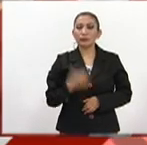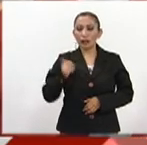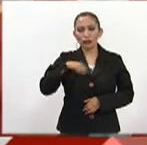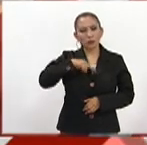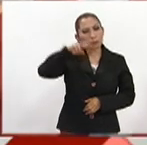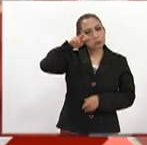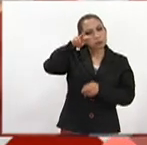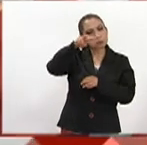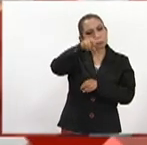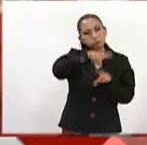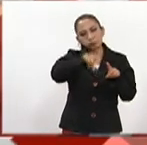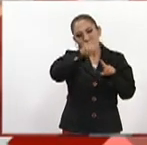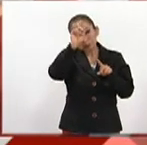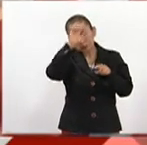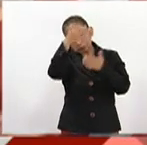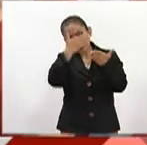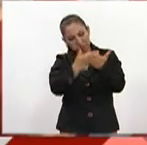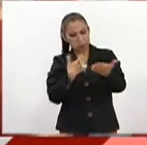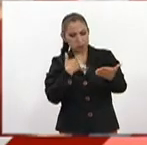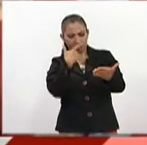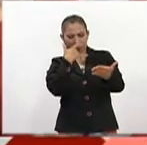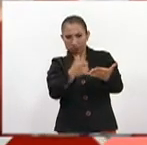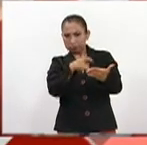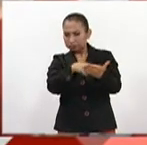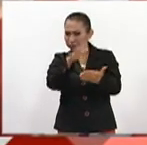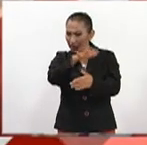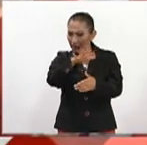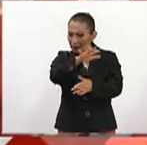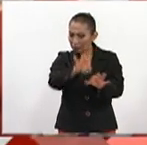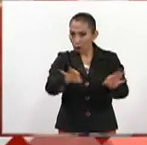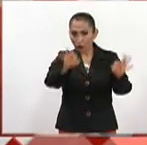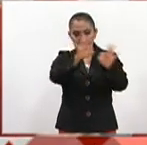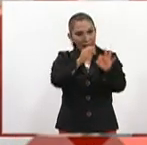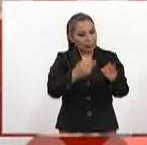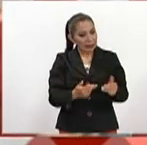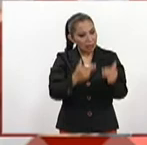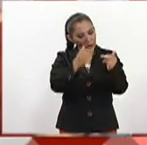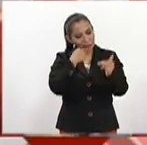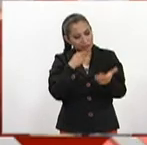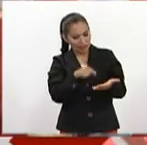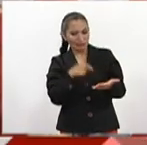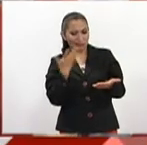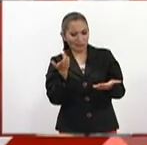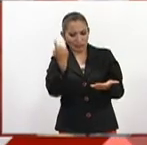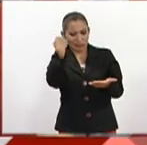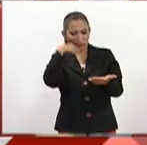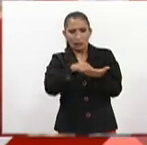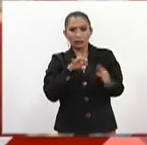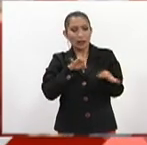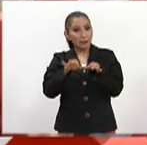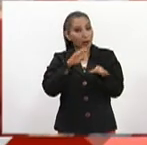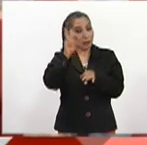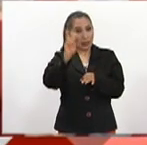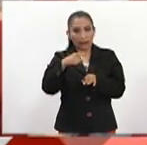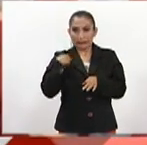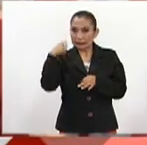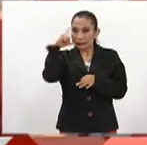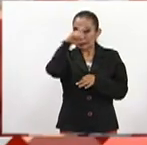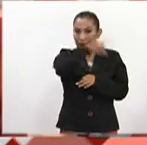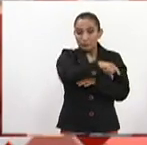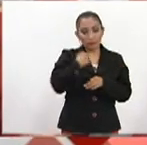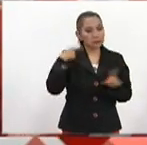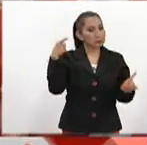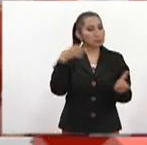Hemos visto una serie de propuestas poco convencionales en áreas críticas de la negociación y que hacen que nuestro trabajo sea un desafío.